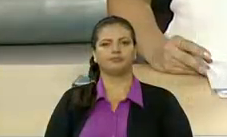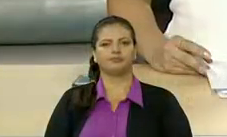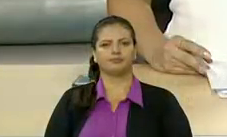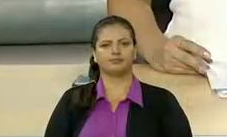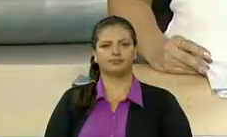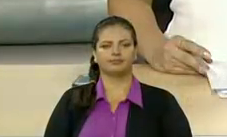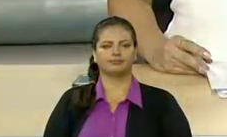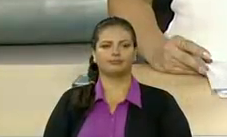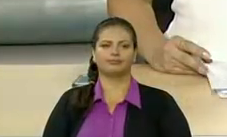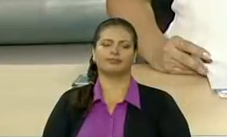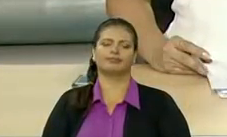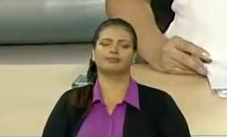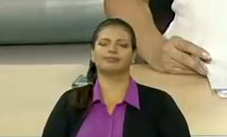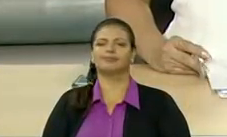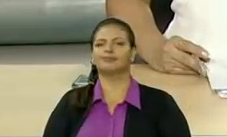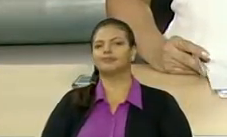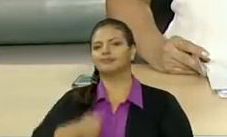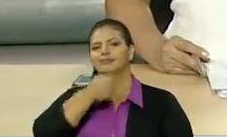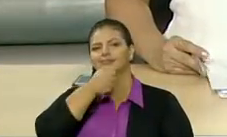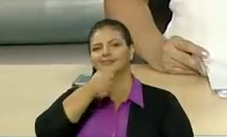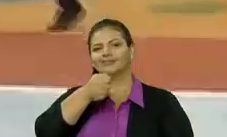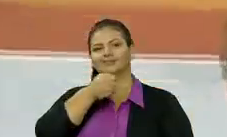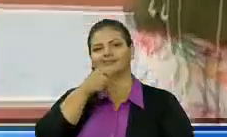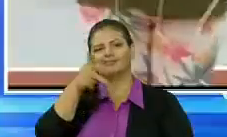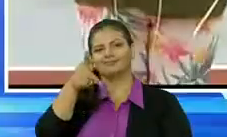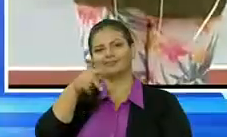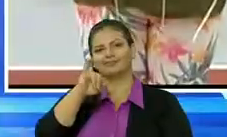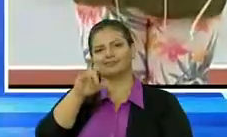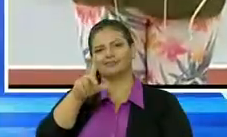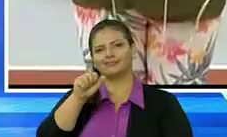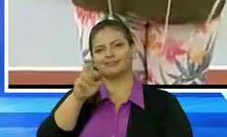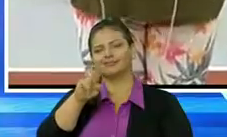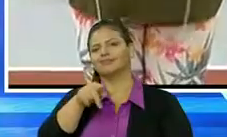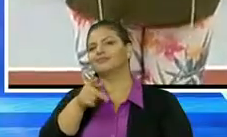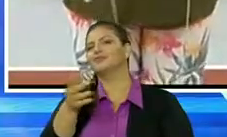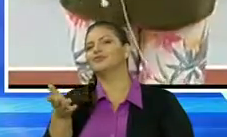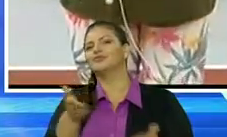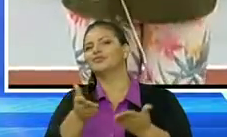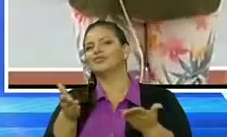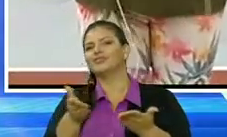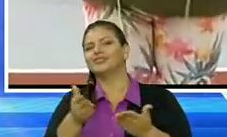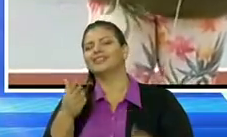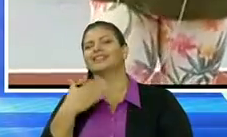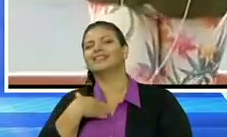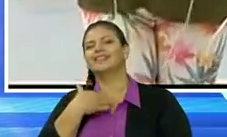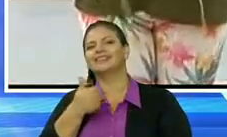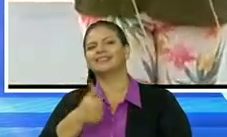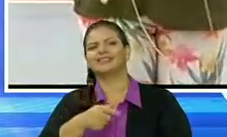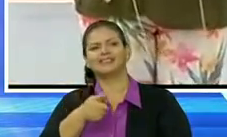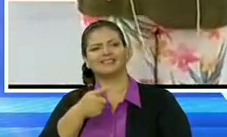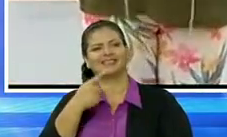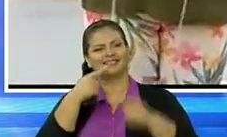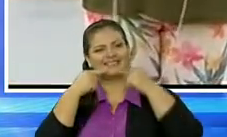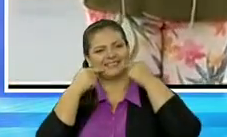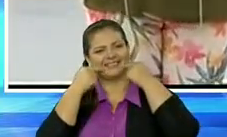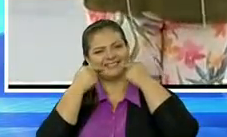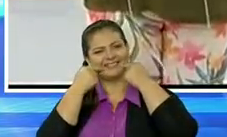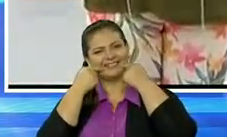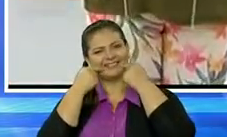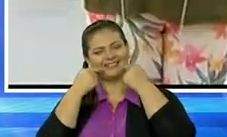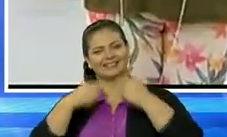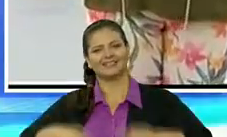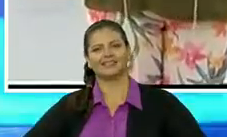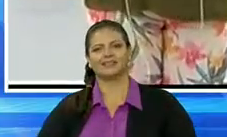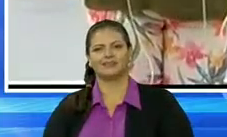Bueno, nuevamente salimos de estudio, esta vez para conectarnos con Pilar Vera. ¿Dónde te encuentras, Pili? ¿Qué tal? Ahí está, alegre como todos los días. Buenos